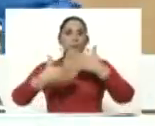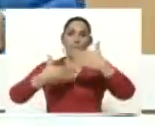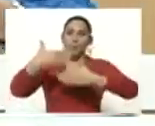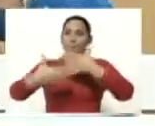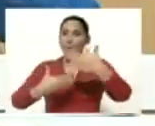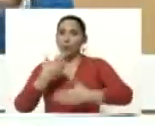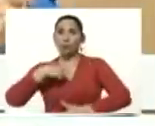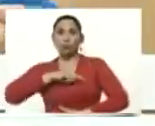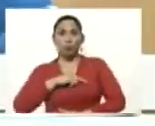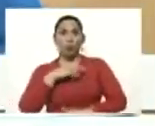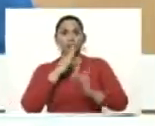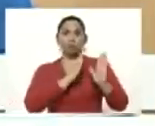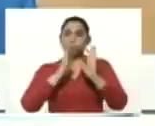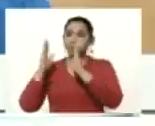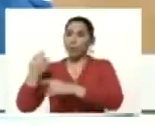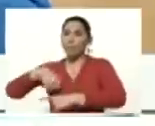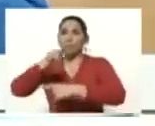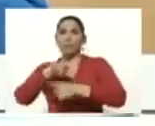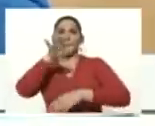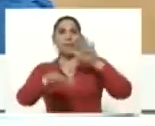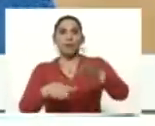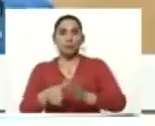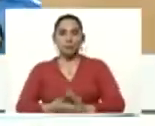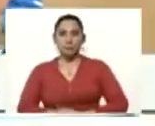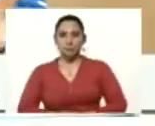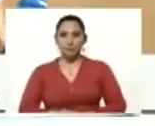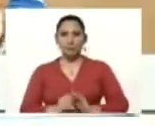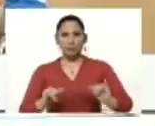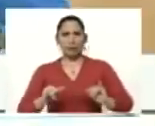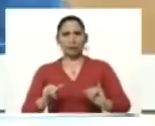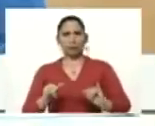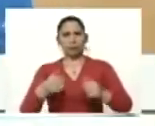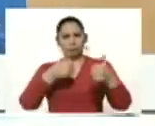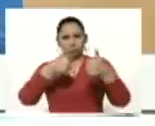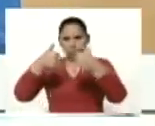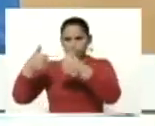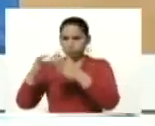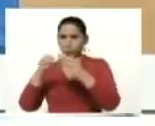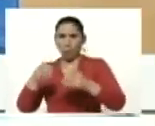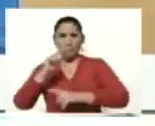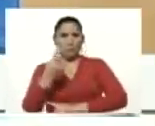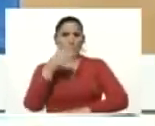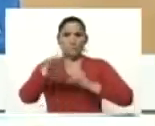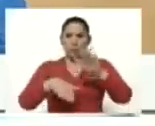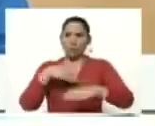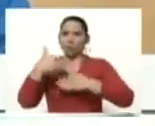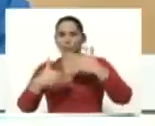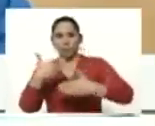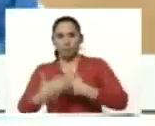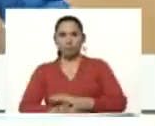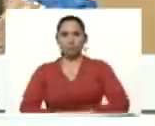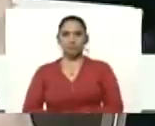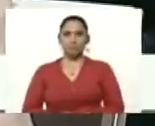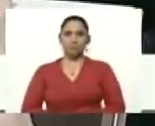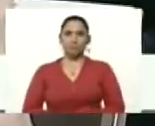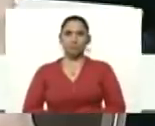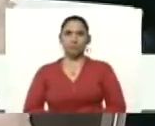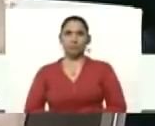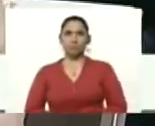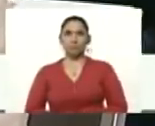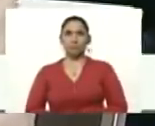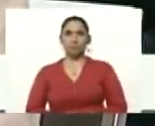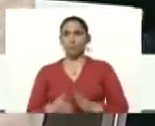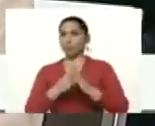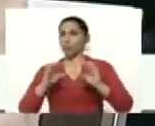Pues estamos estableciendo los primeros pasos. Han salido bien los primeros pasos. Poco a poco, ¿verdad? Todo el